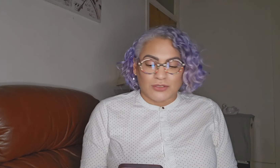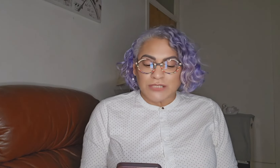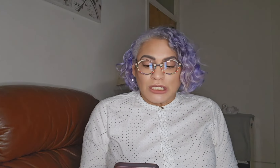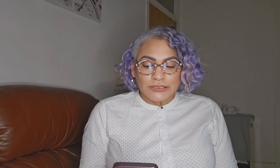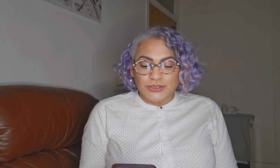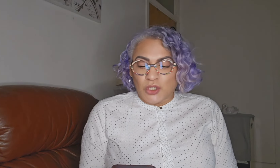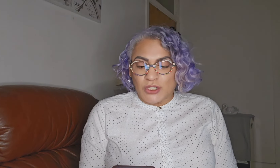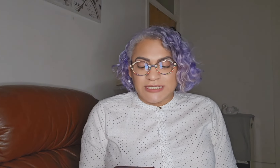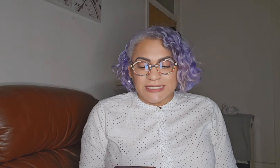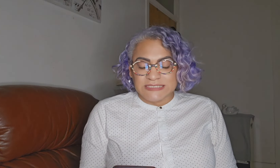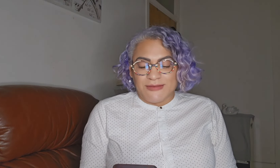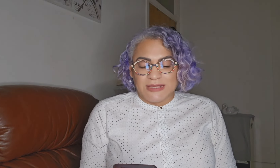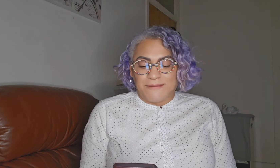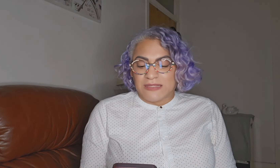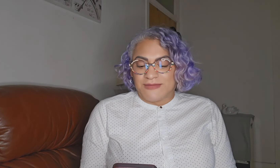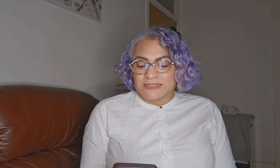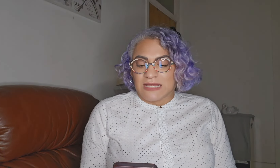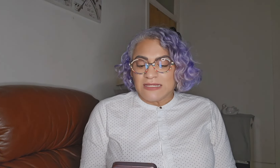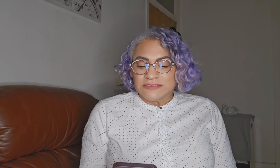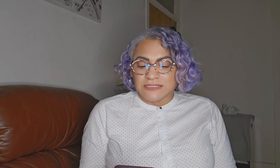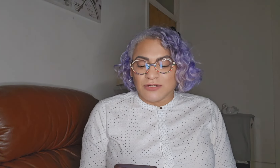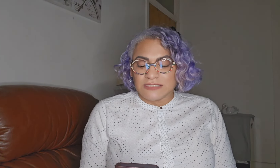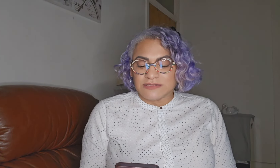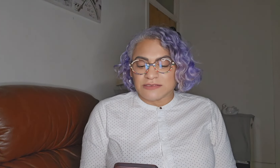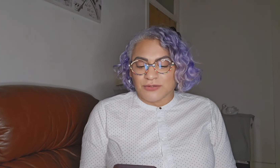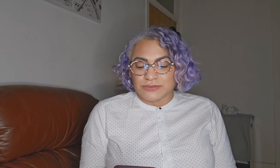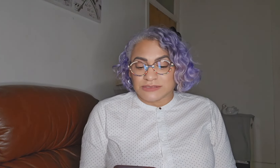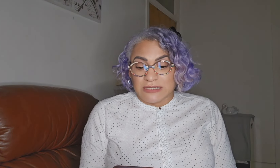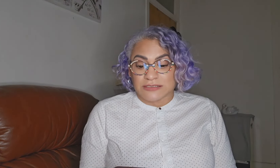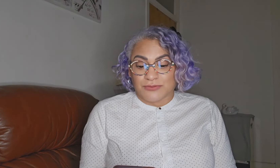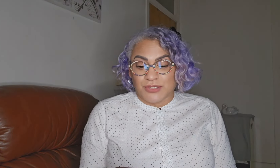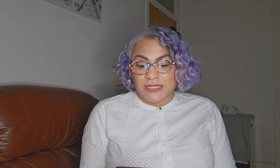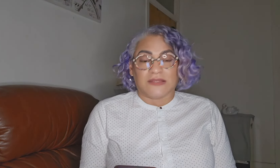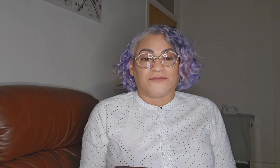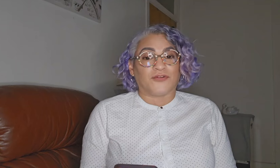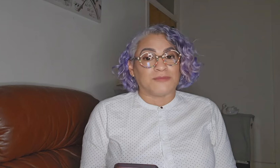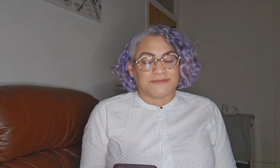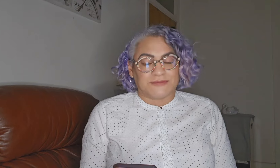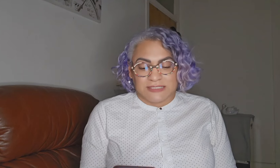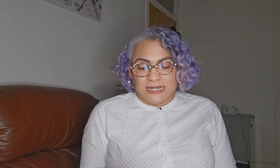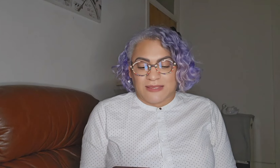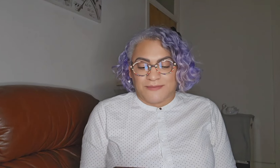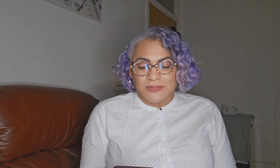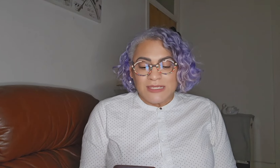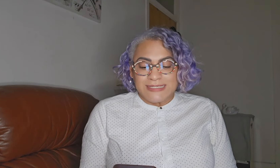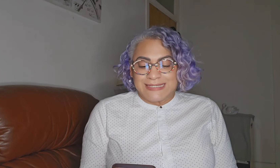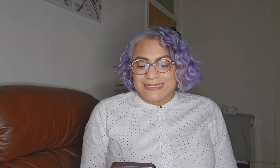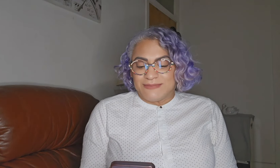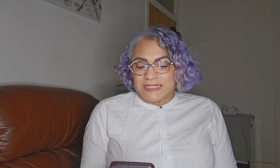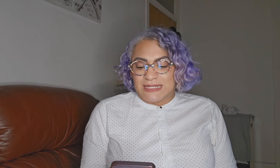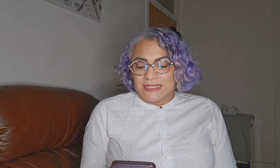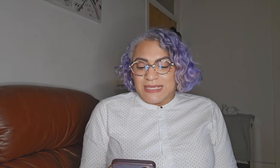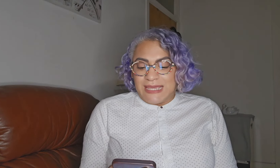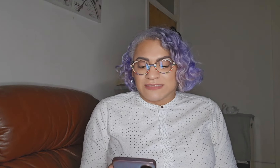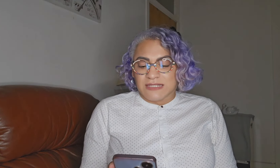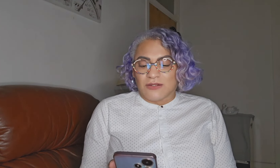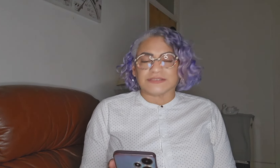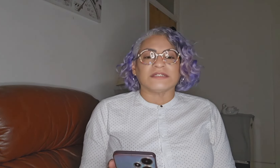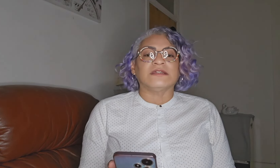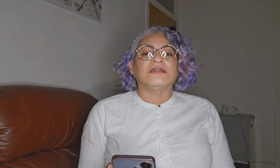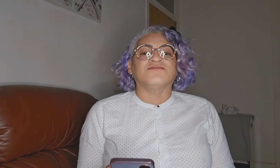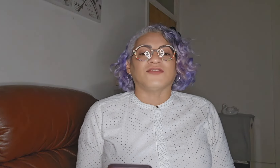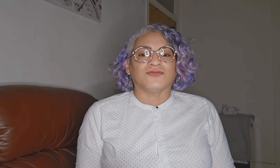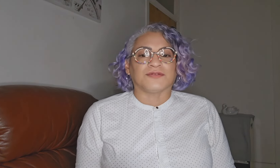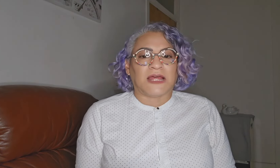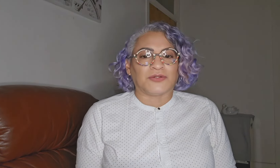Los pagos no ingresaban a PDVSA, sino que se distribuían de forma arbitraria y criminal entre